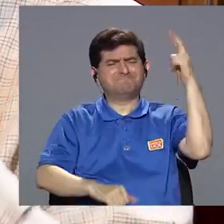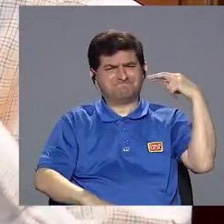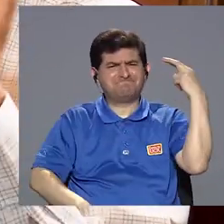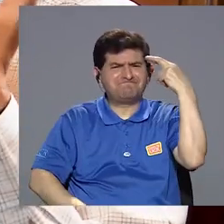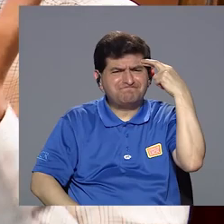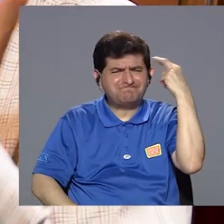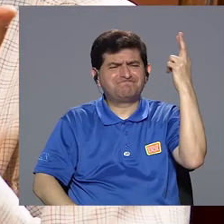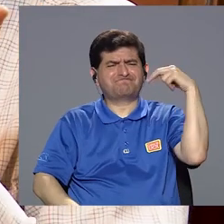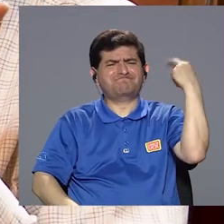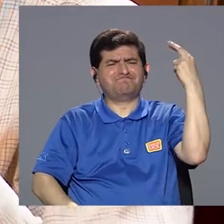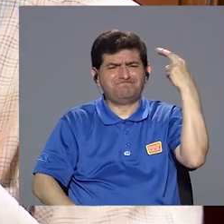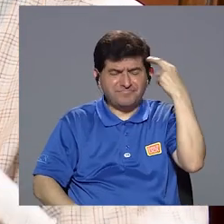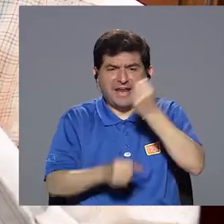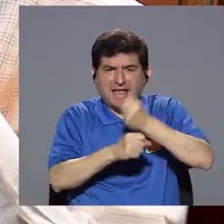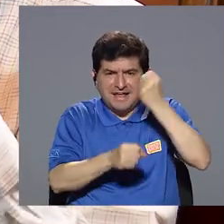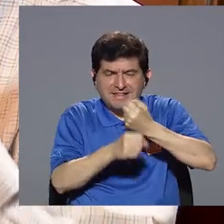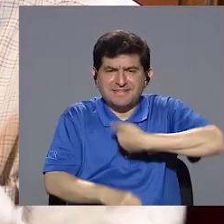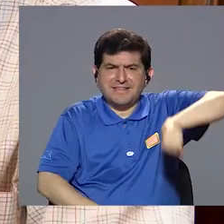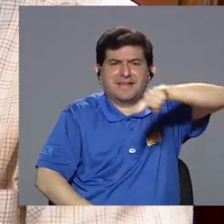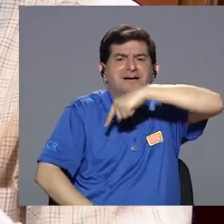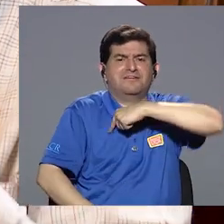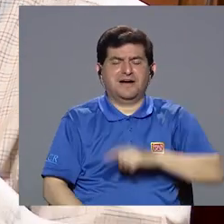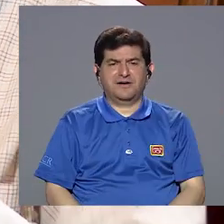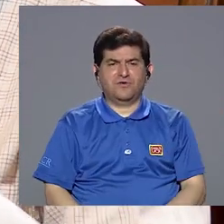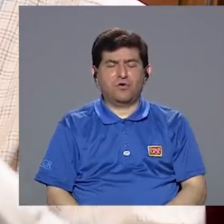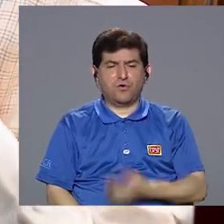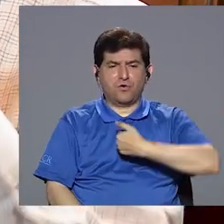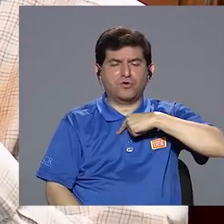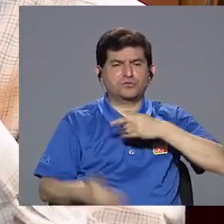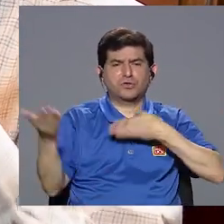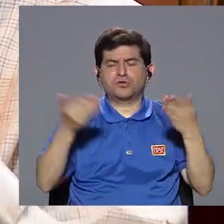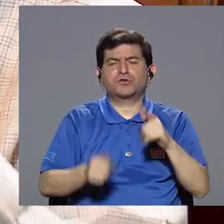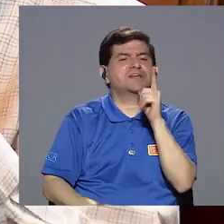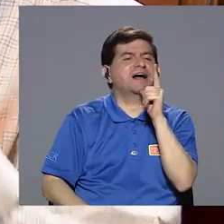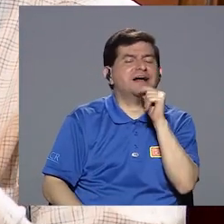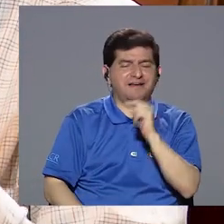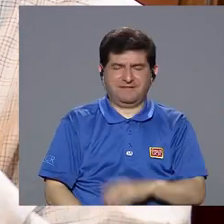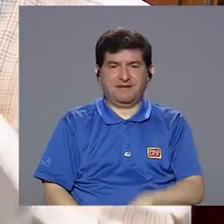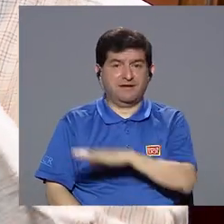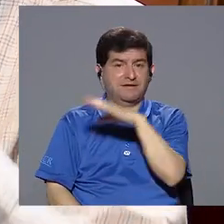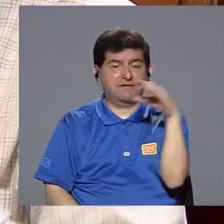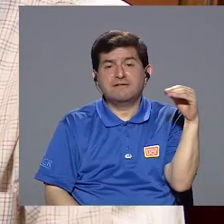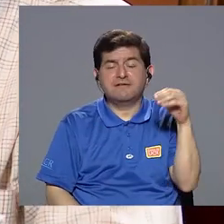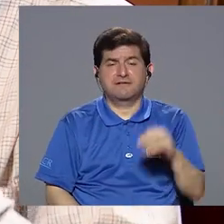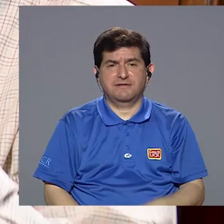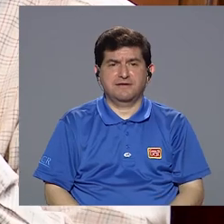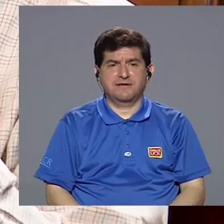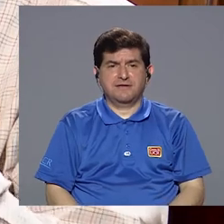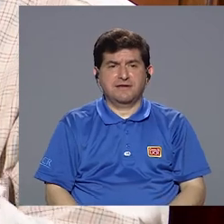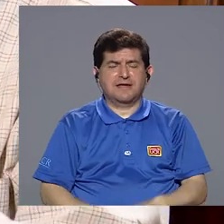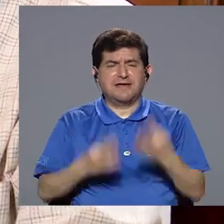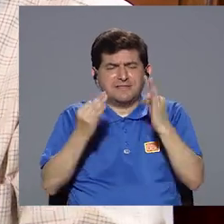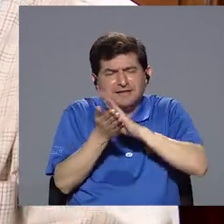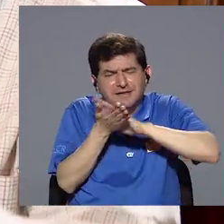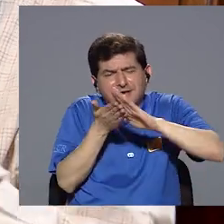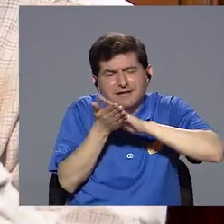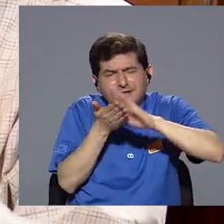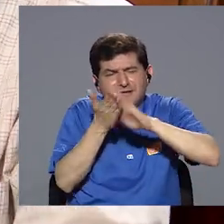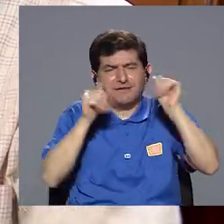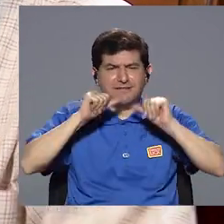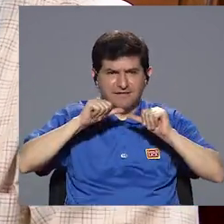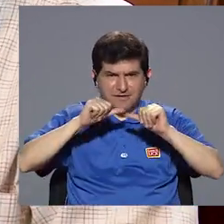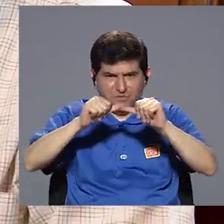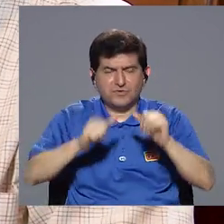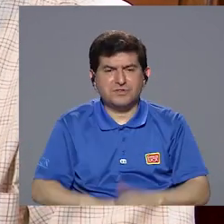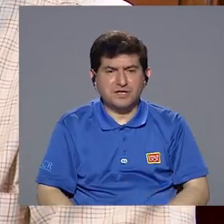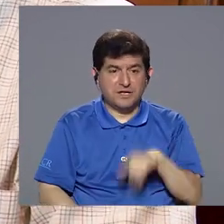estar constantemente reflexionando sobre lo que hacemos sobre a quién y a quienes servimos y son sobre cómo depurar